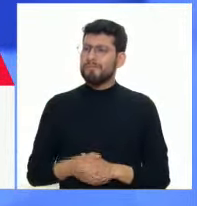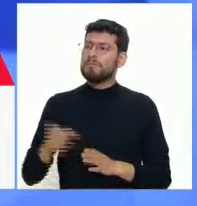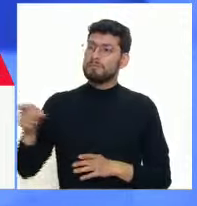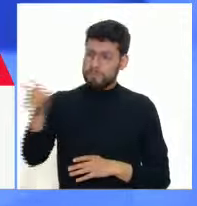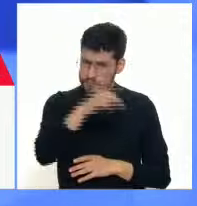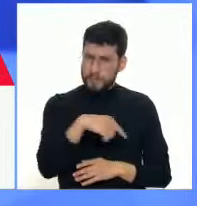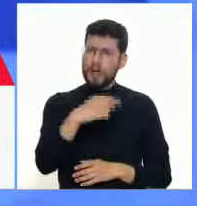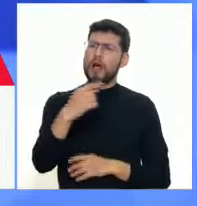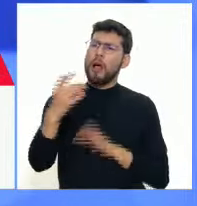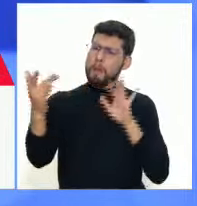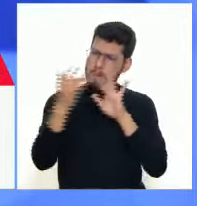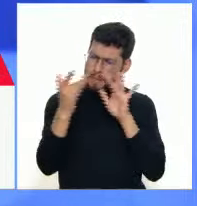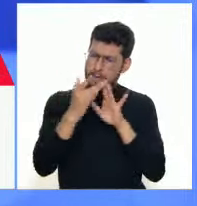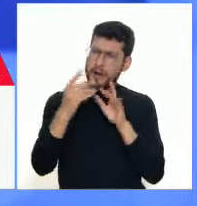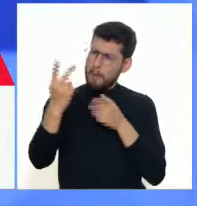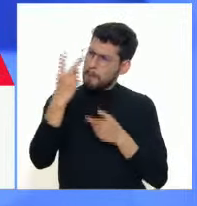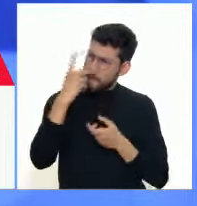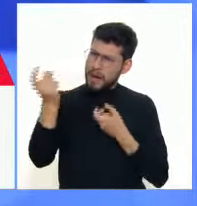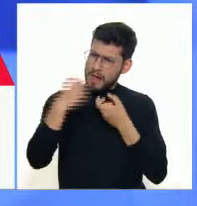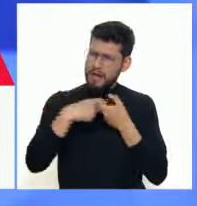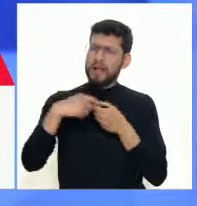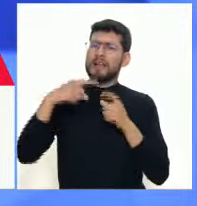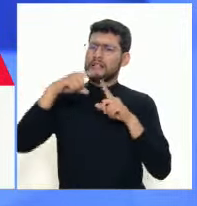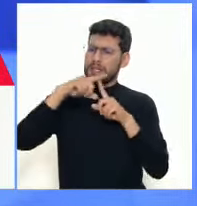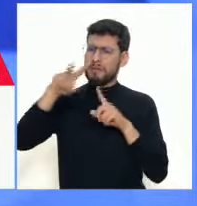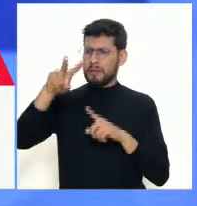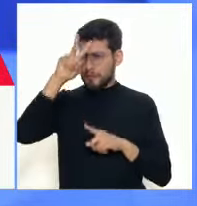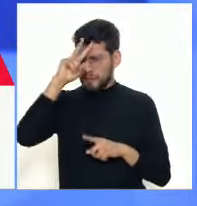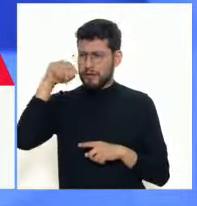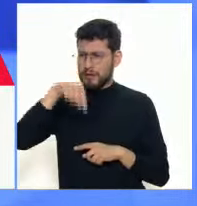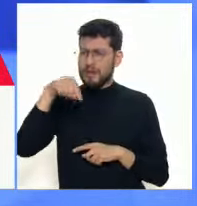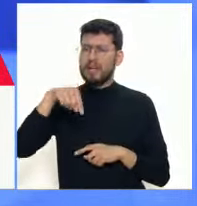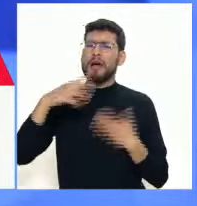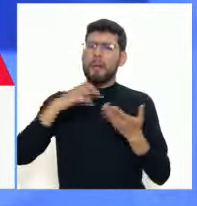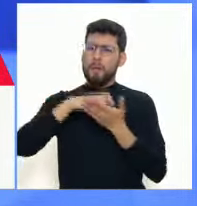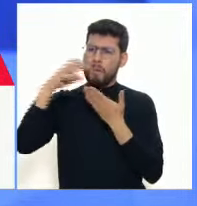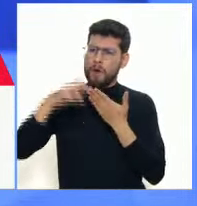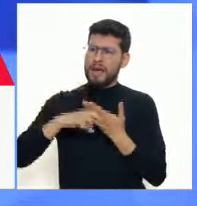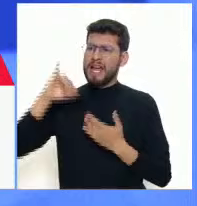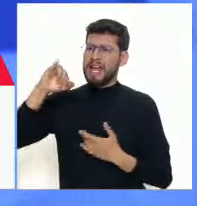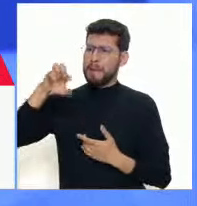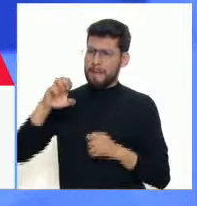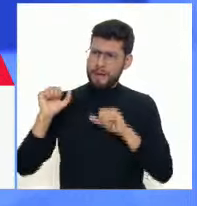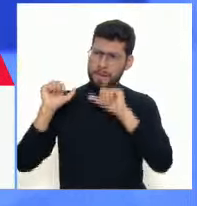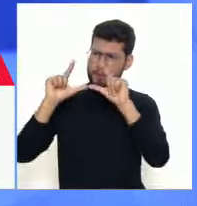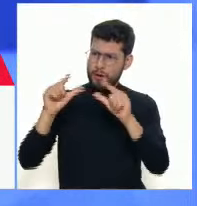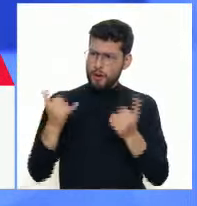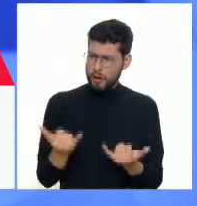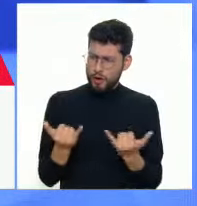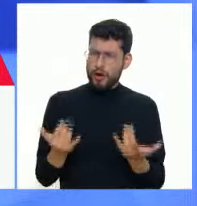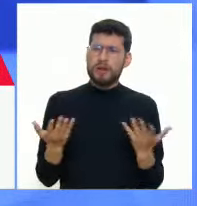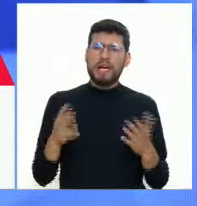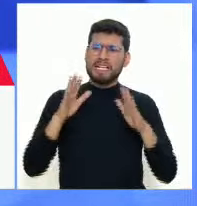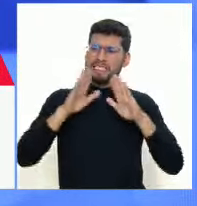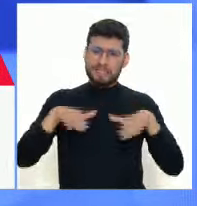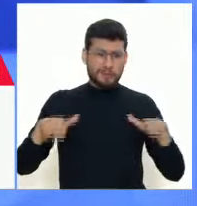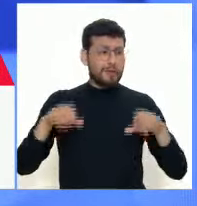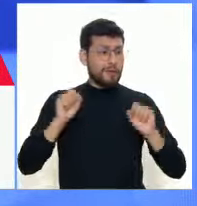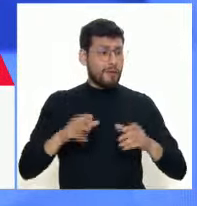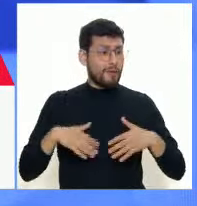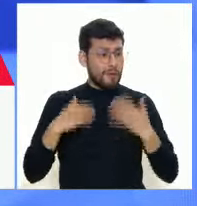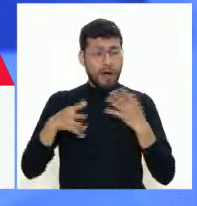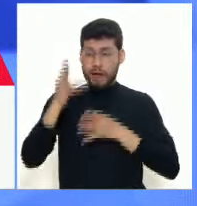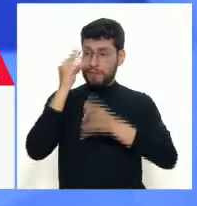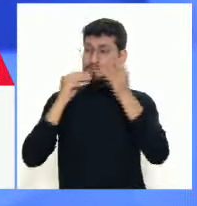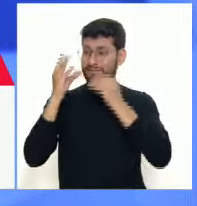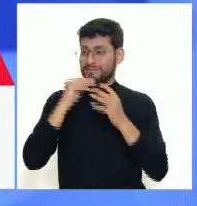conéctense con Canal 7, conéctense con el programa que estamos relanzando hoy día y que nuestros niños puedan